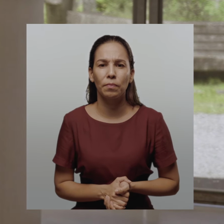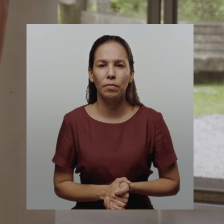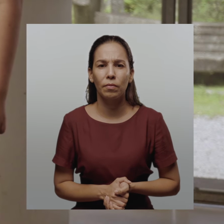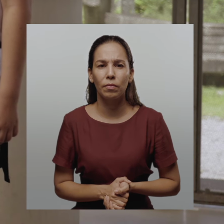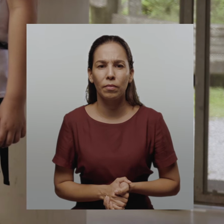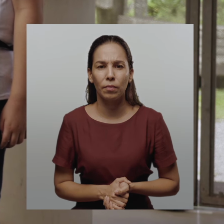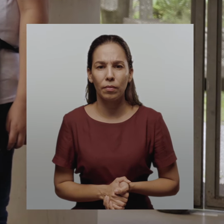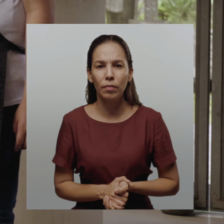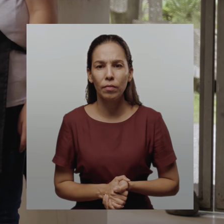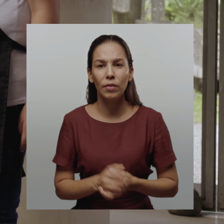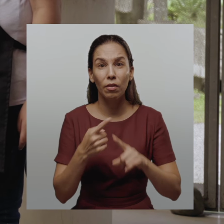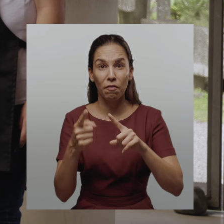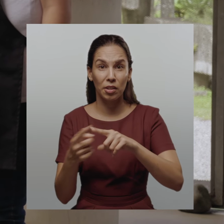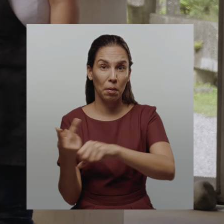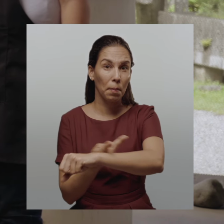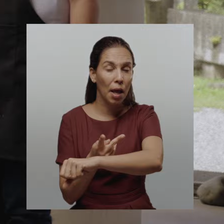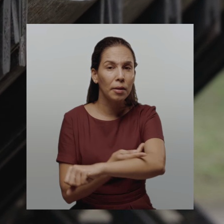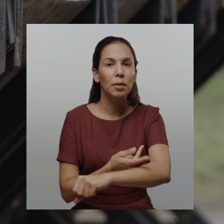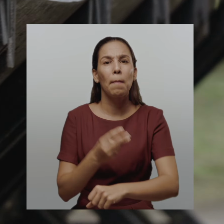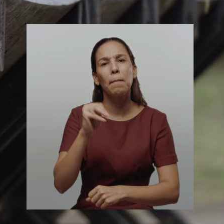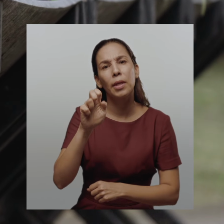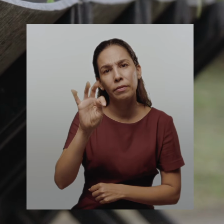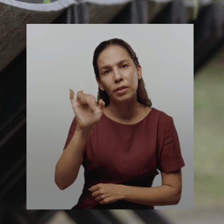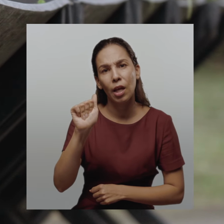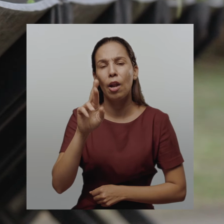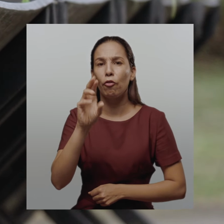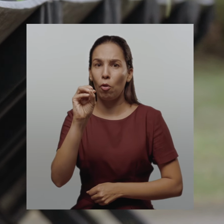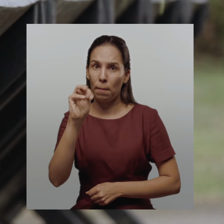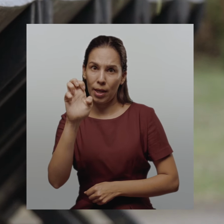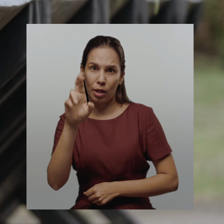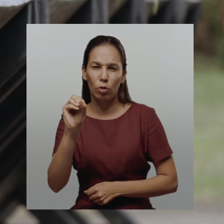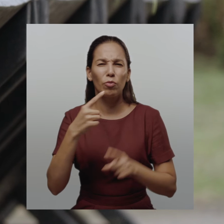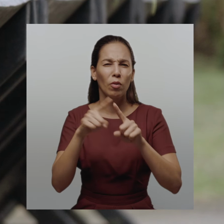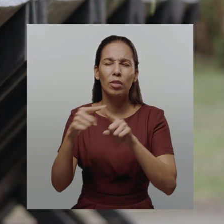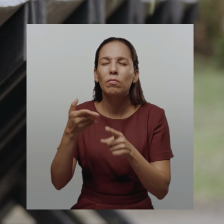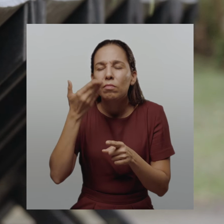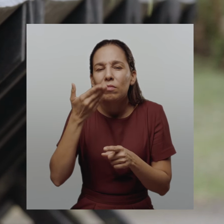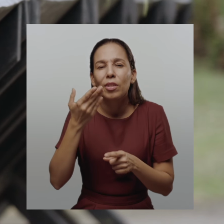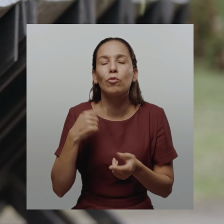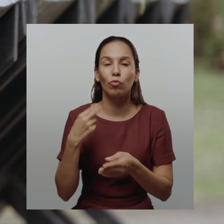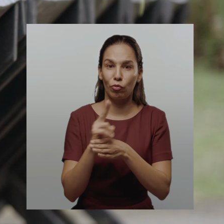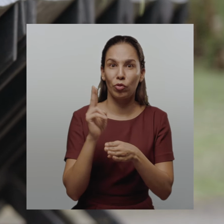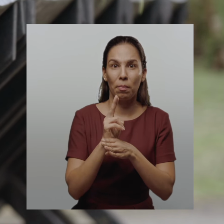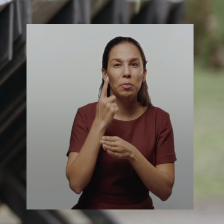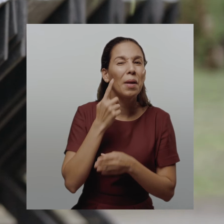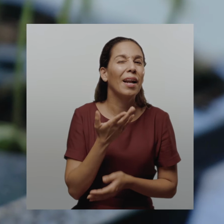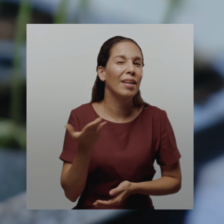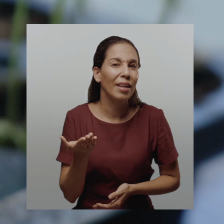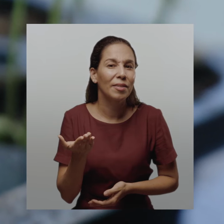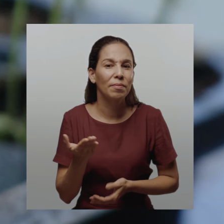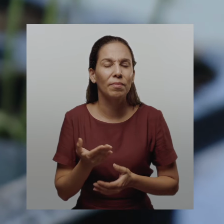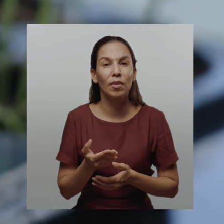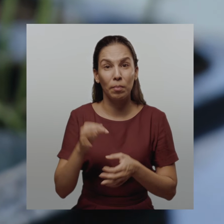frutas y diferentes plantas como menta, romero y otras, que son los diferentes olores que usamos, y